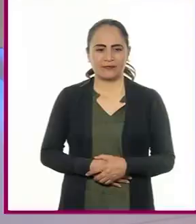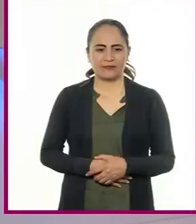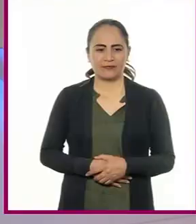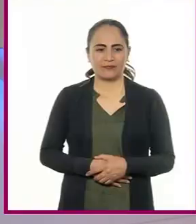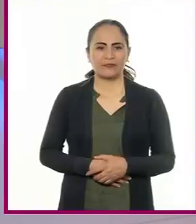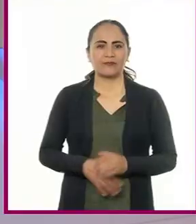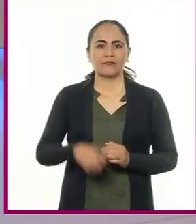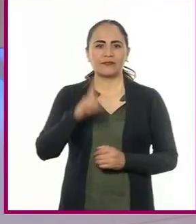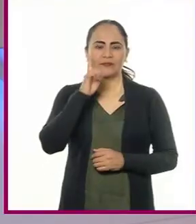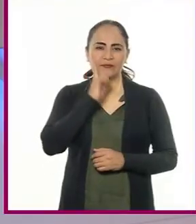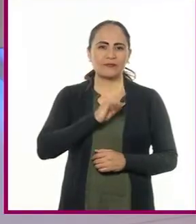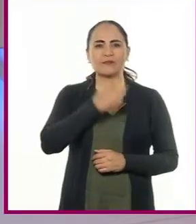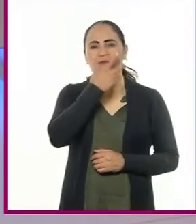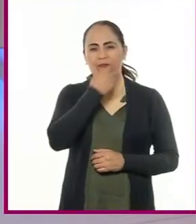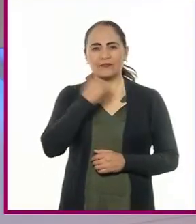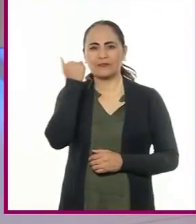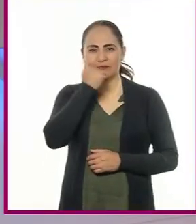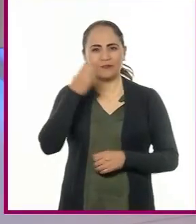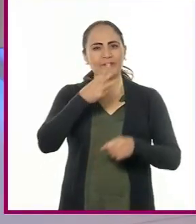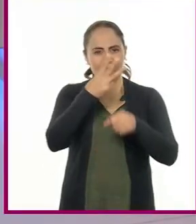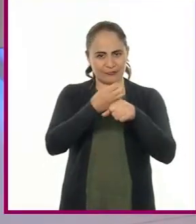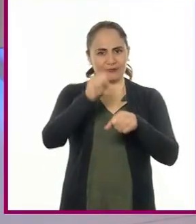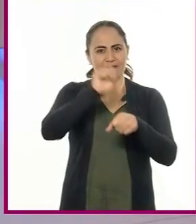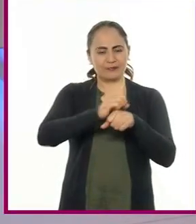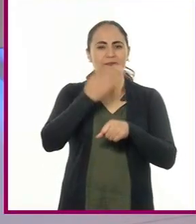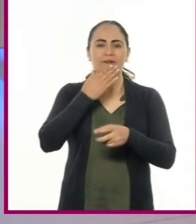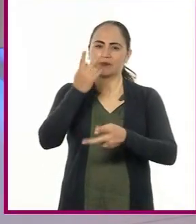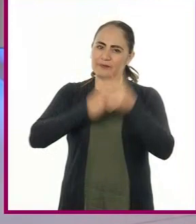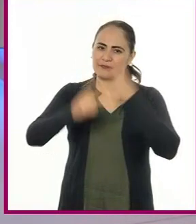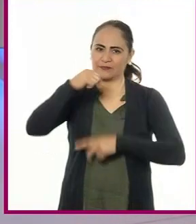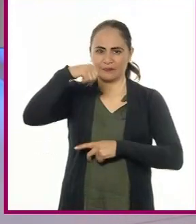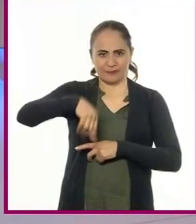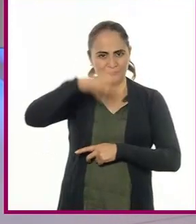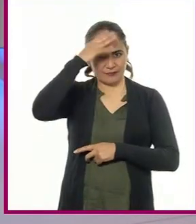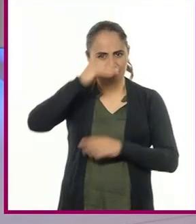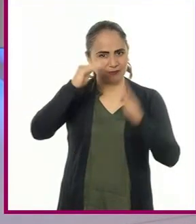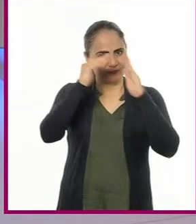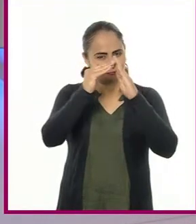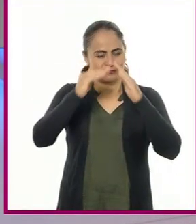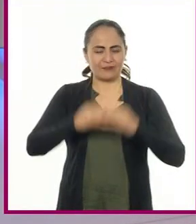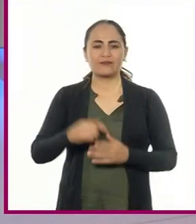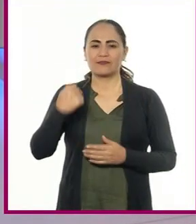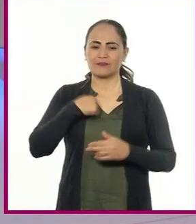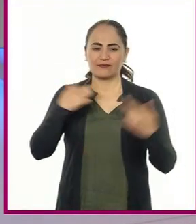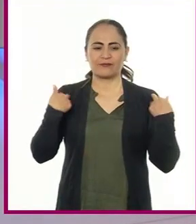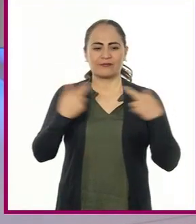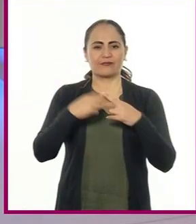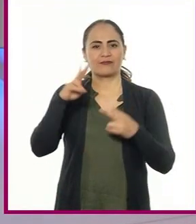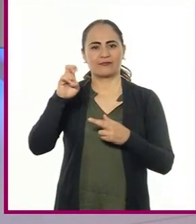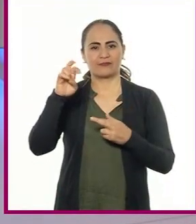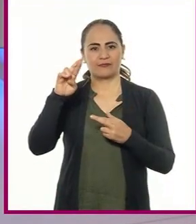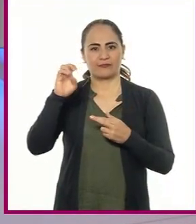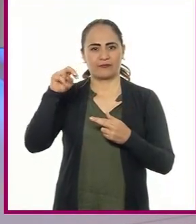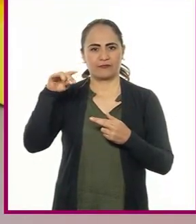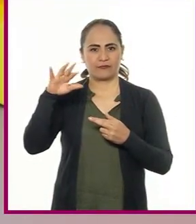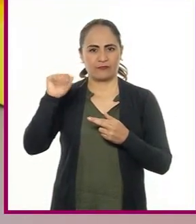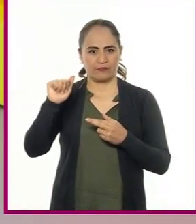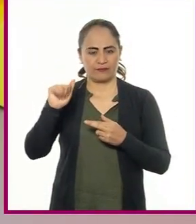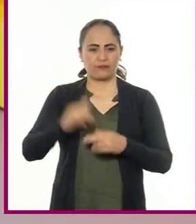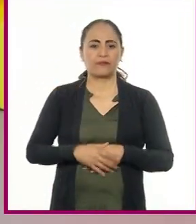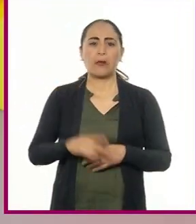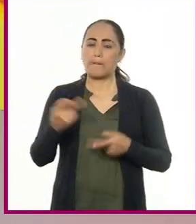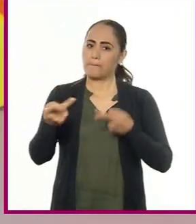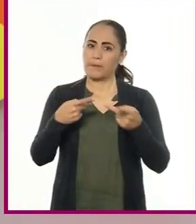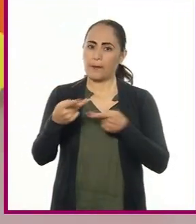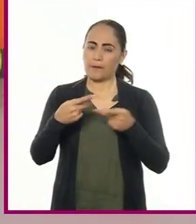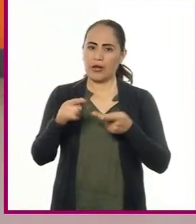Alumnas y alumnos de tercer grado de secundaria, bienvenidos a una sesión más de Aprende en Casa. Soy la maestra Verónica Rosáinz.